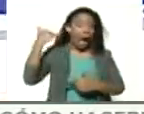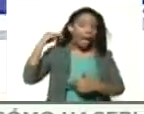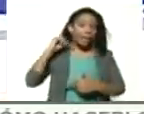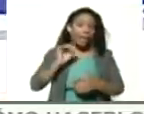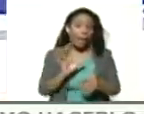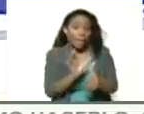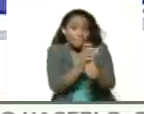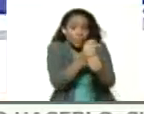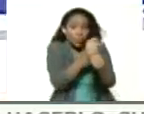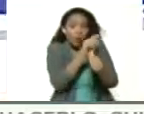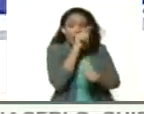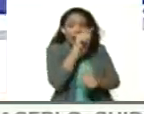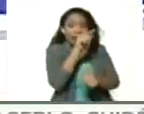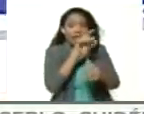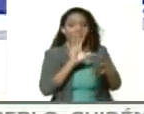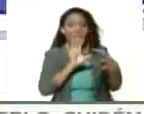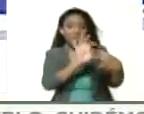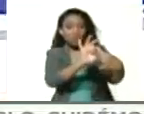dependiente,